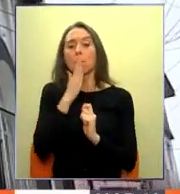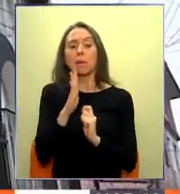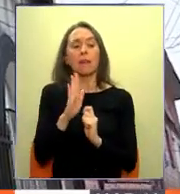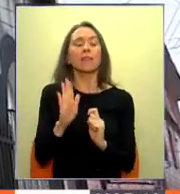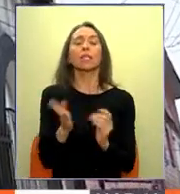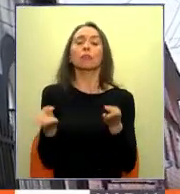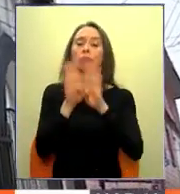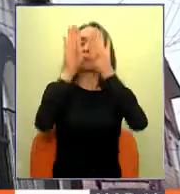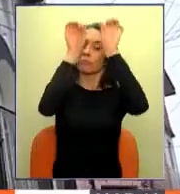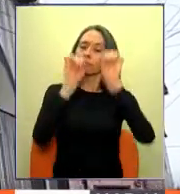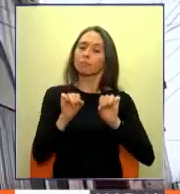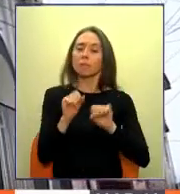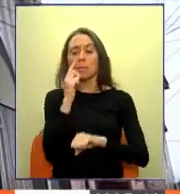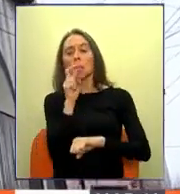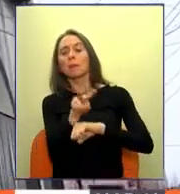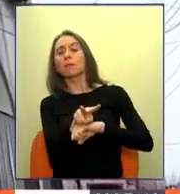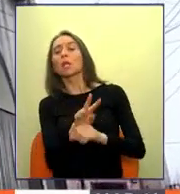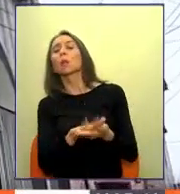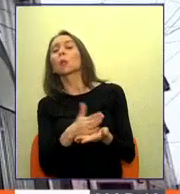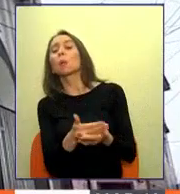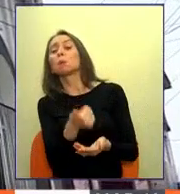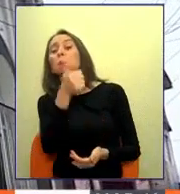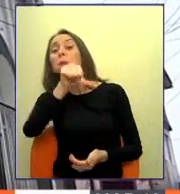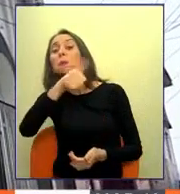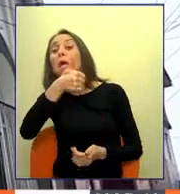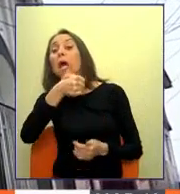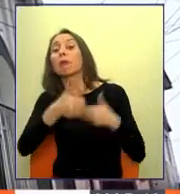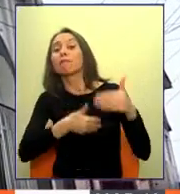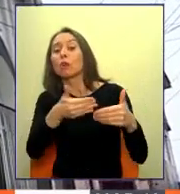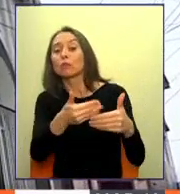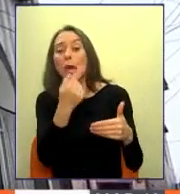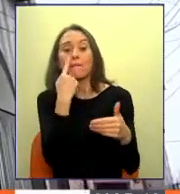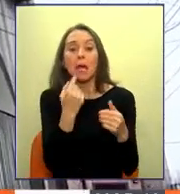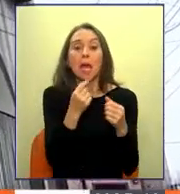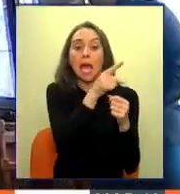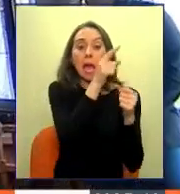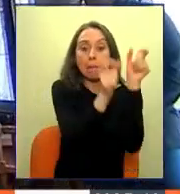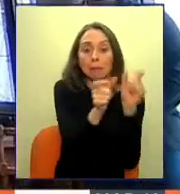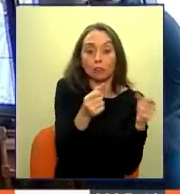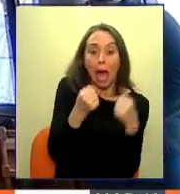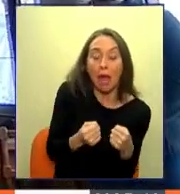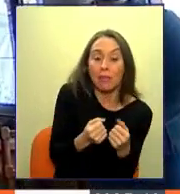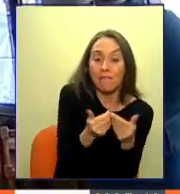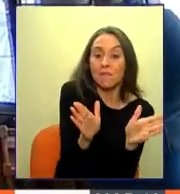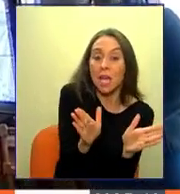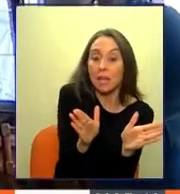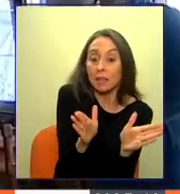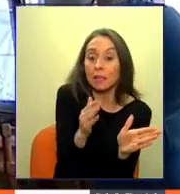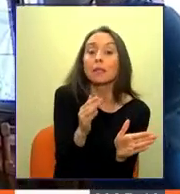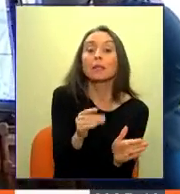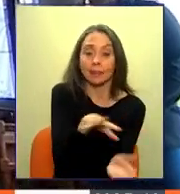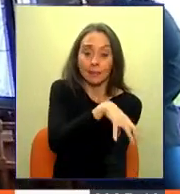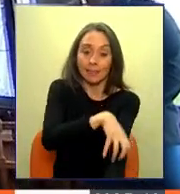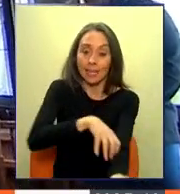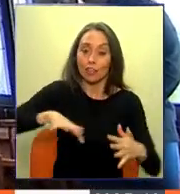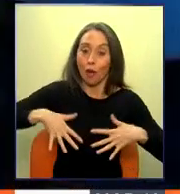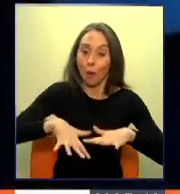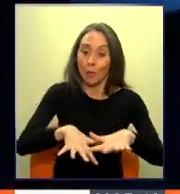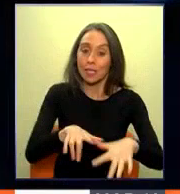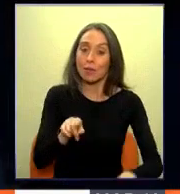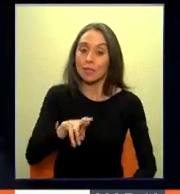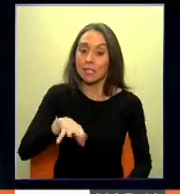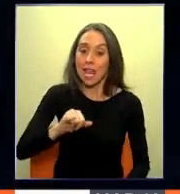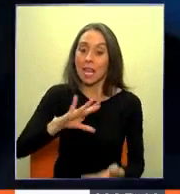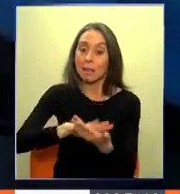frente e ir viendo cómo funciona quienes lo están haciendo, quienes se han atrevido a hacerlo, porque también es una inversión. Solo en la región de Los Ríos, la Seremi de Salud tiene